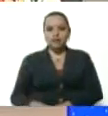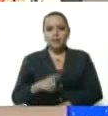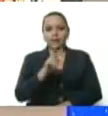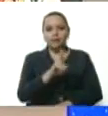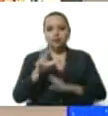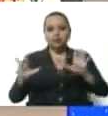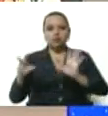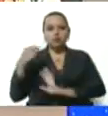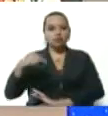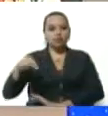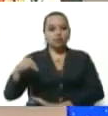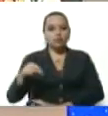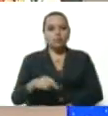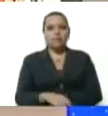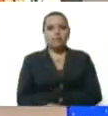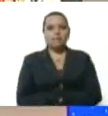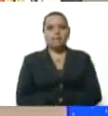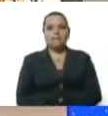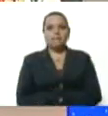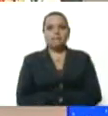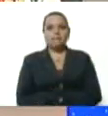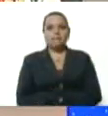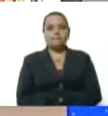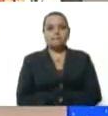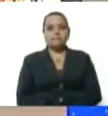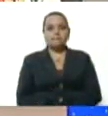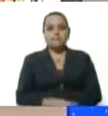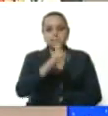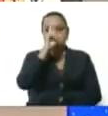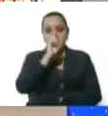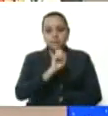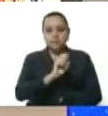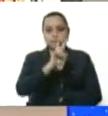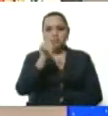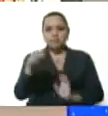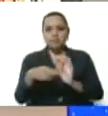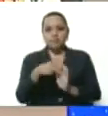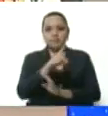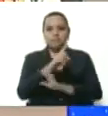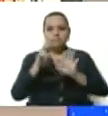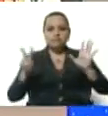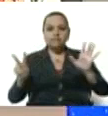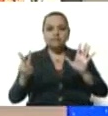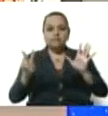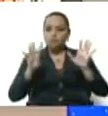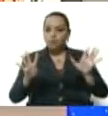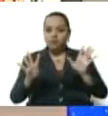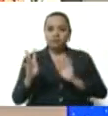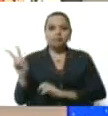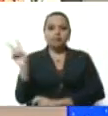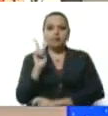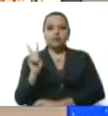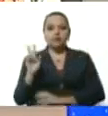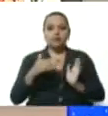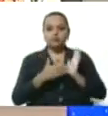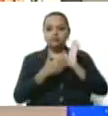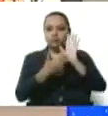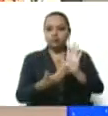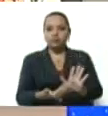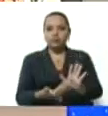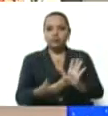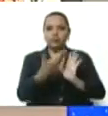de noviembre del año 2019, Venezuela presenta su